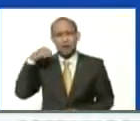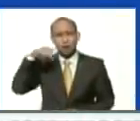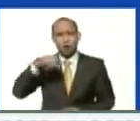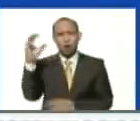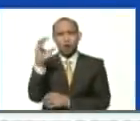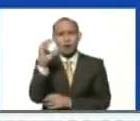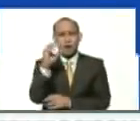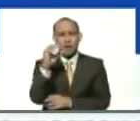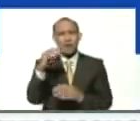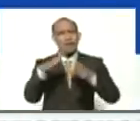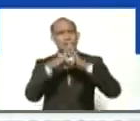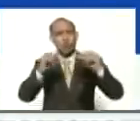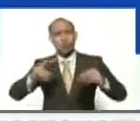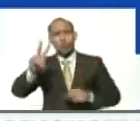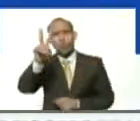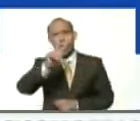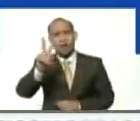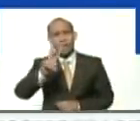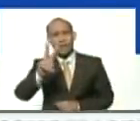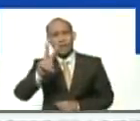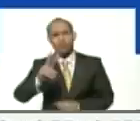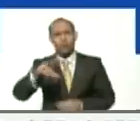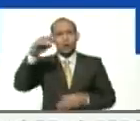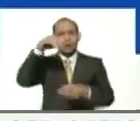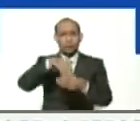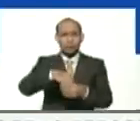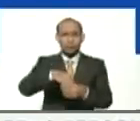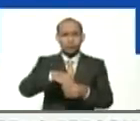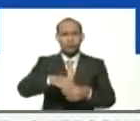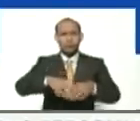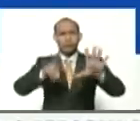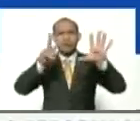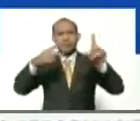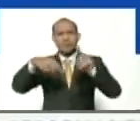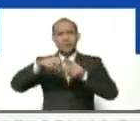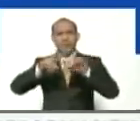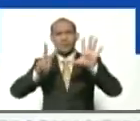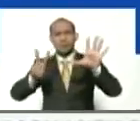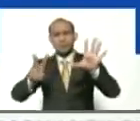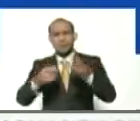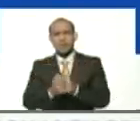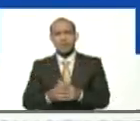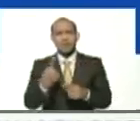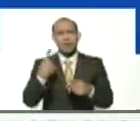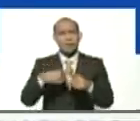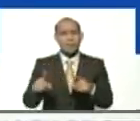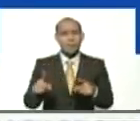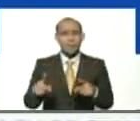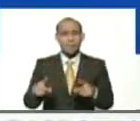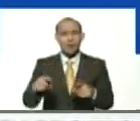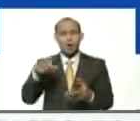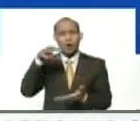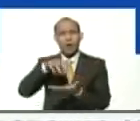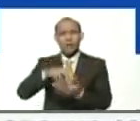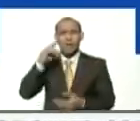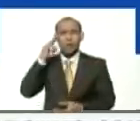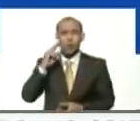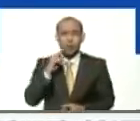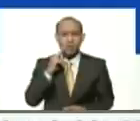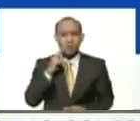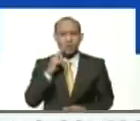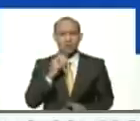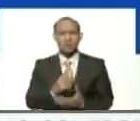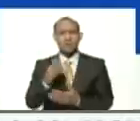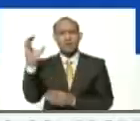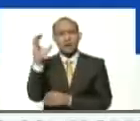venezuela toda entró en el esquema del 7 + 7 pero particularmente el estado bolívar y la